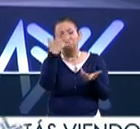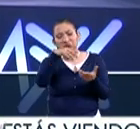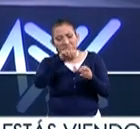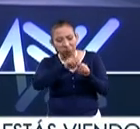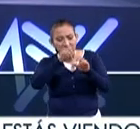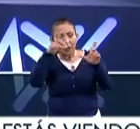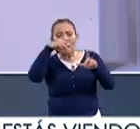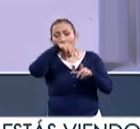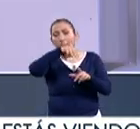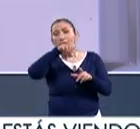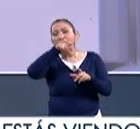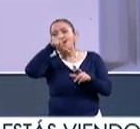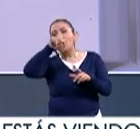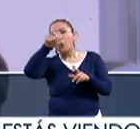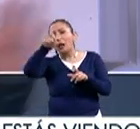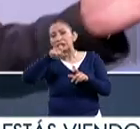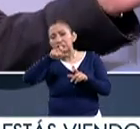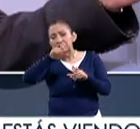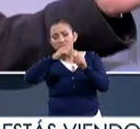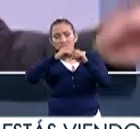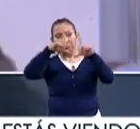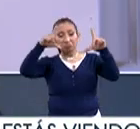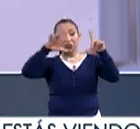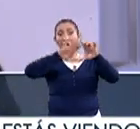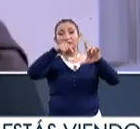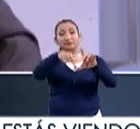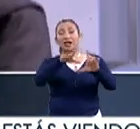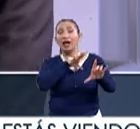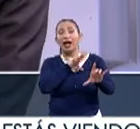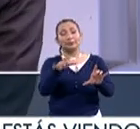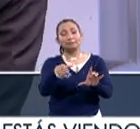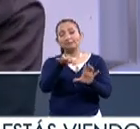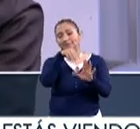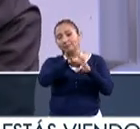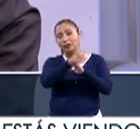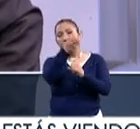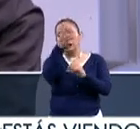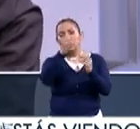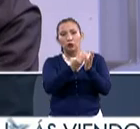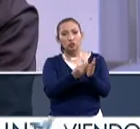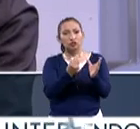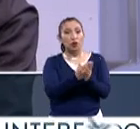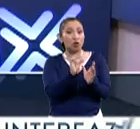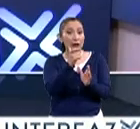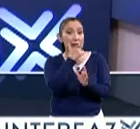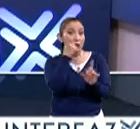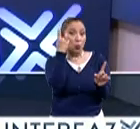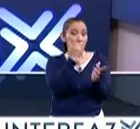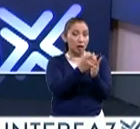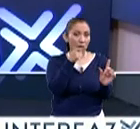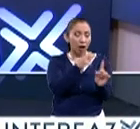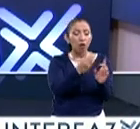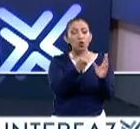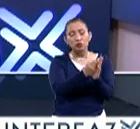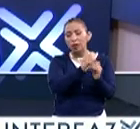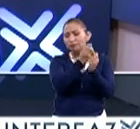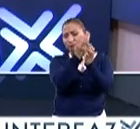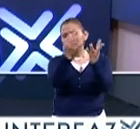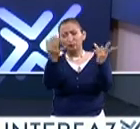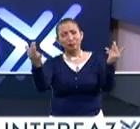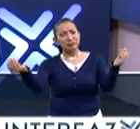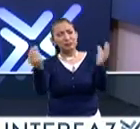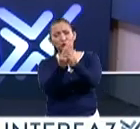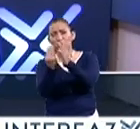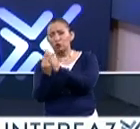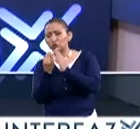buscador ponemos México X y listo. Y ahí vamos a entrar a cualquiera. Claro, porque no solo el inglés es uno de los MOOCs, hay infinidad